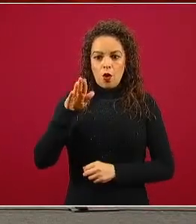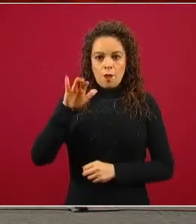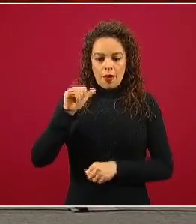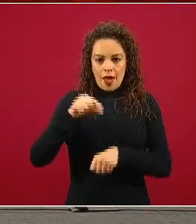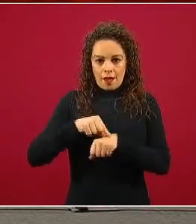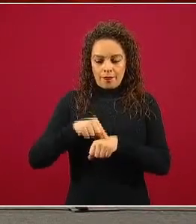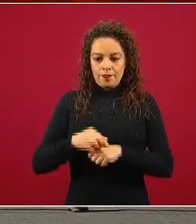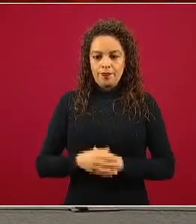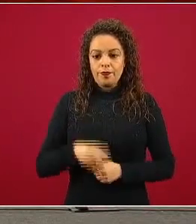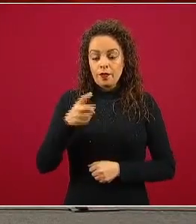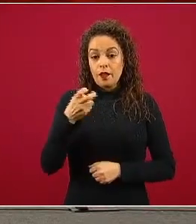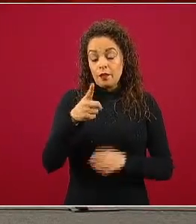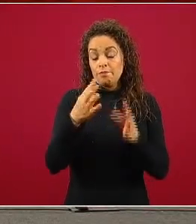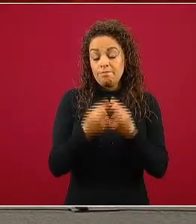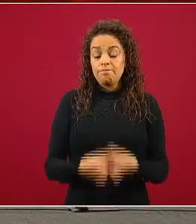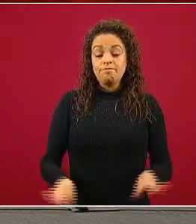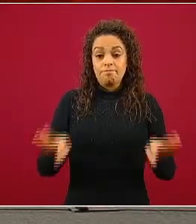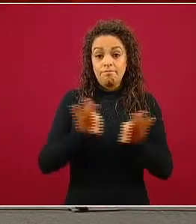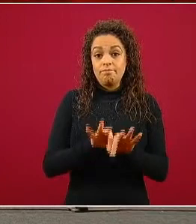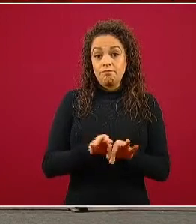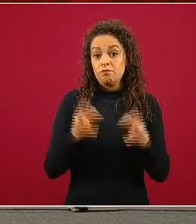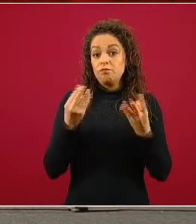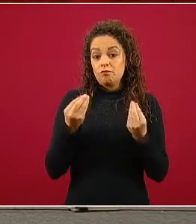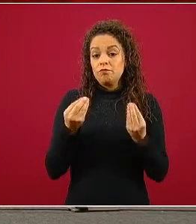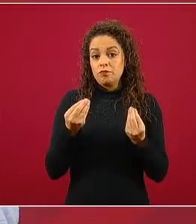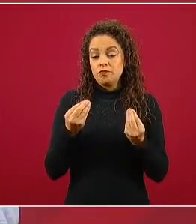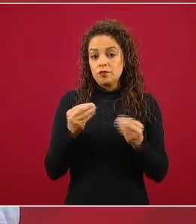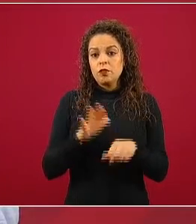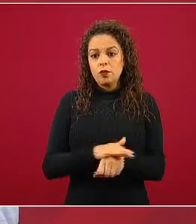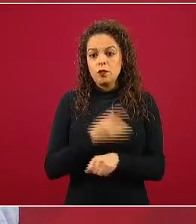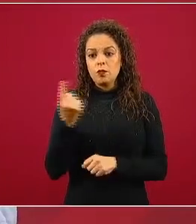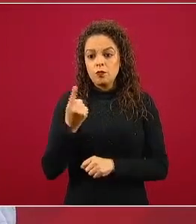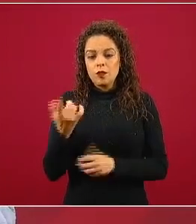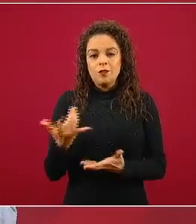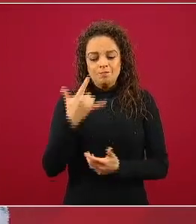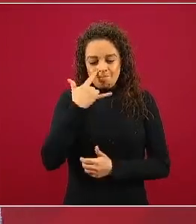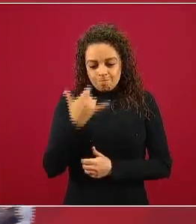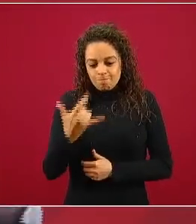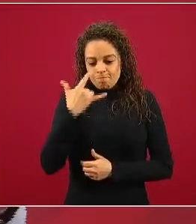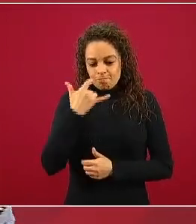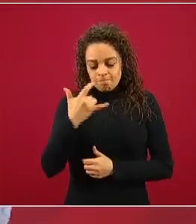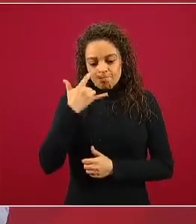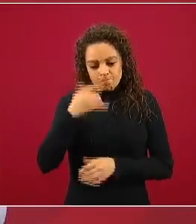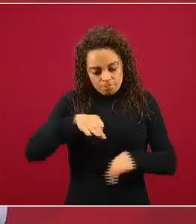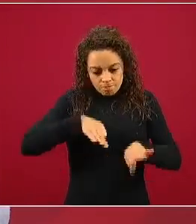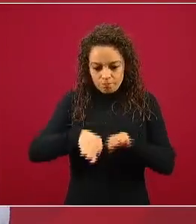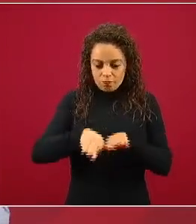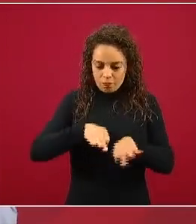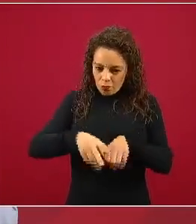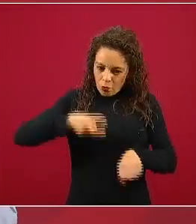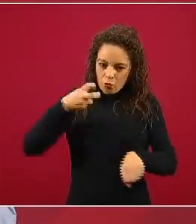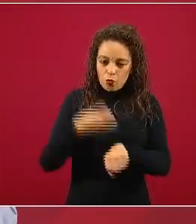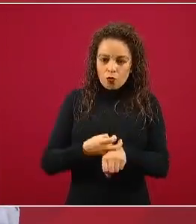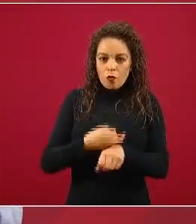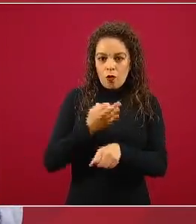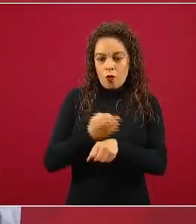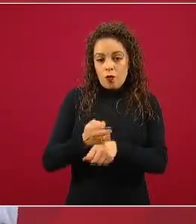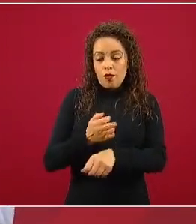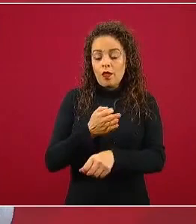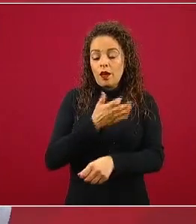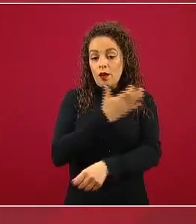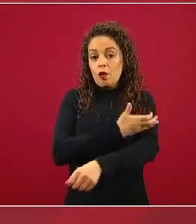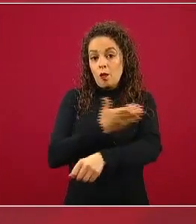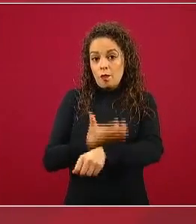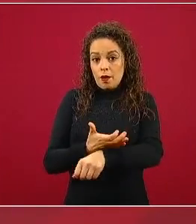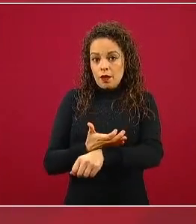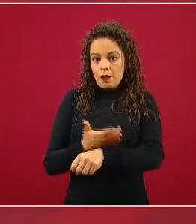extraordinaria importancia que ha sido motivo de un arduo trabajo de todos nuestros colegas que ahora presentaré, que ya habían venido en